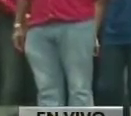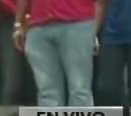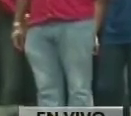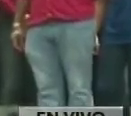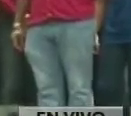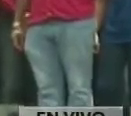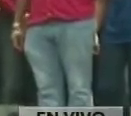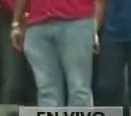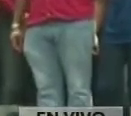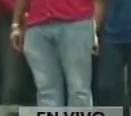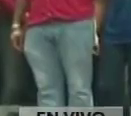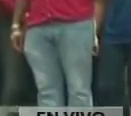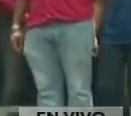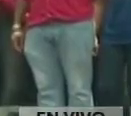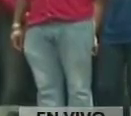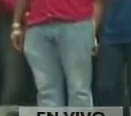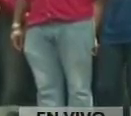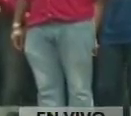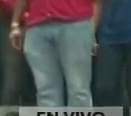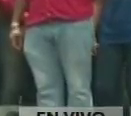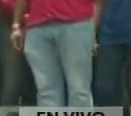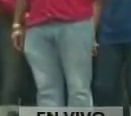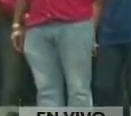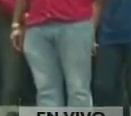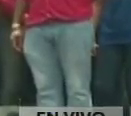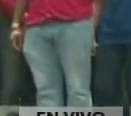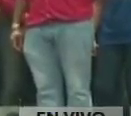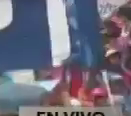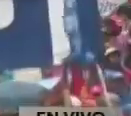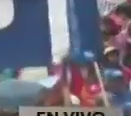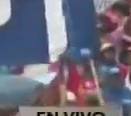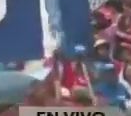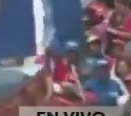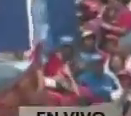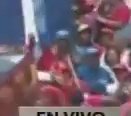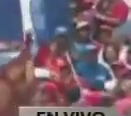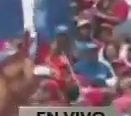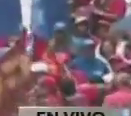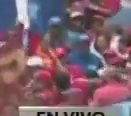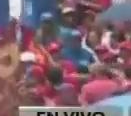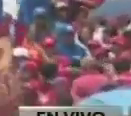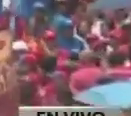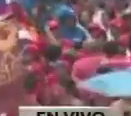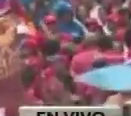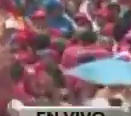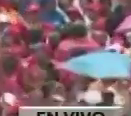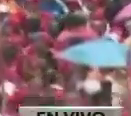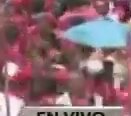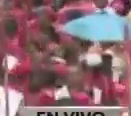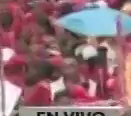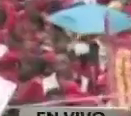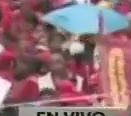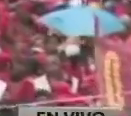Dijimos, al municipio Libertador no entran. Y no entraron.